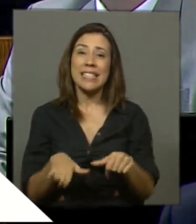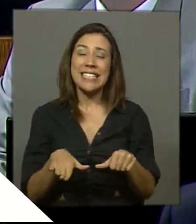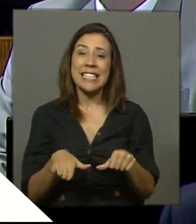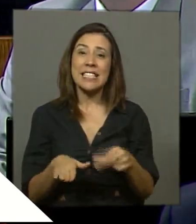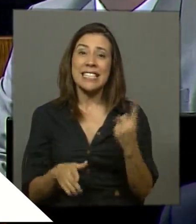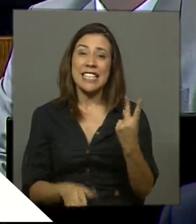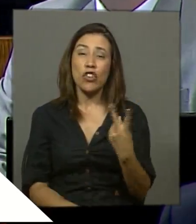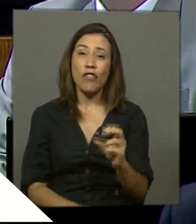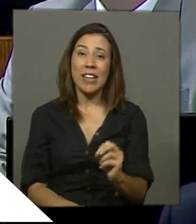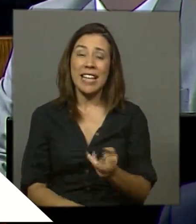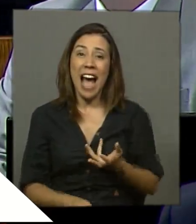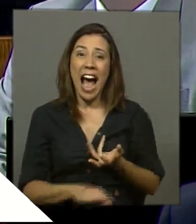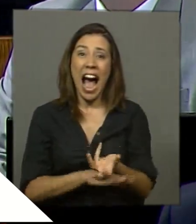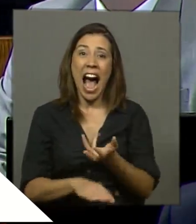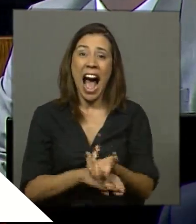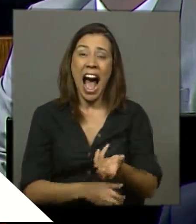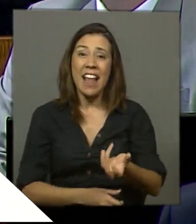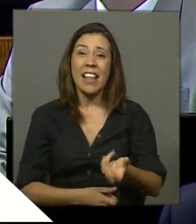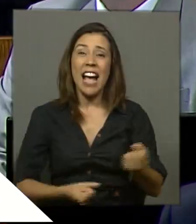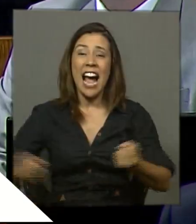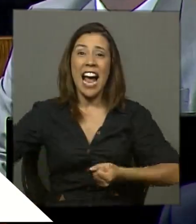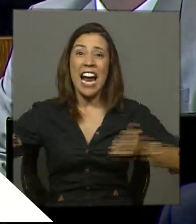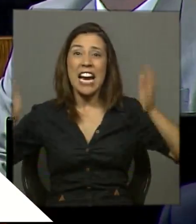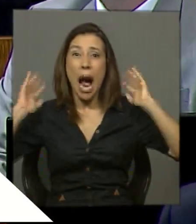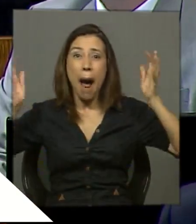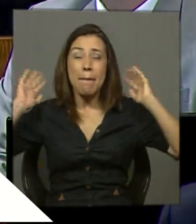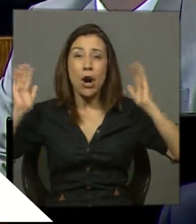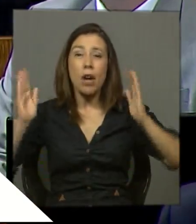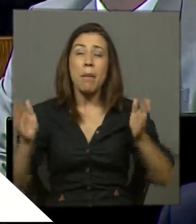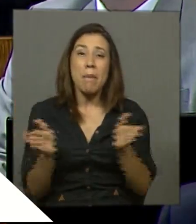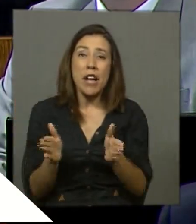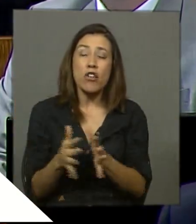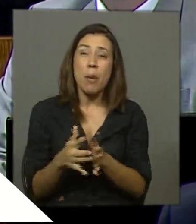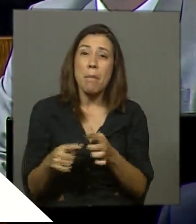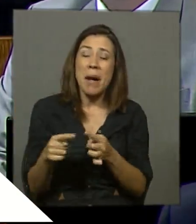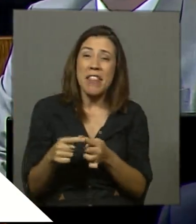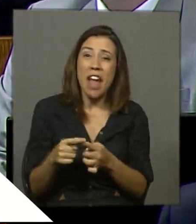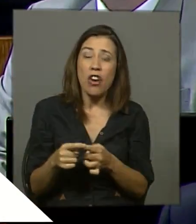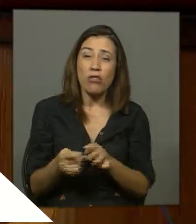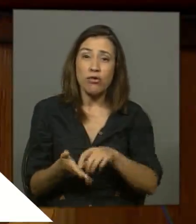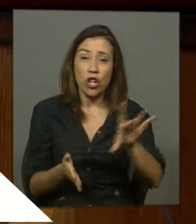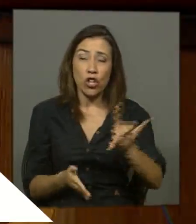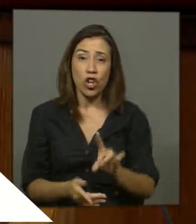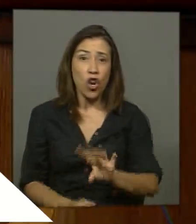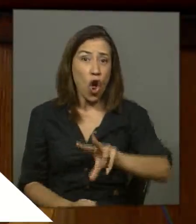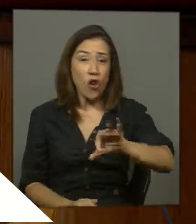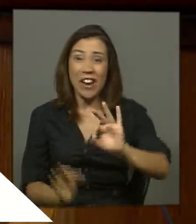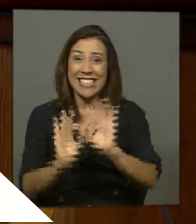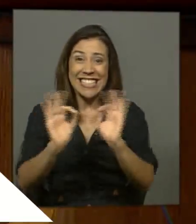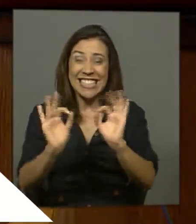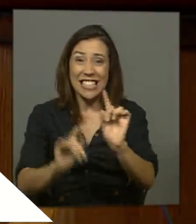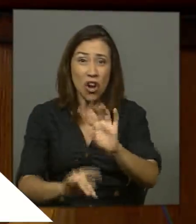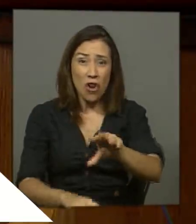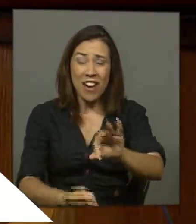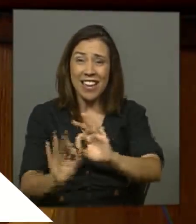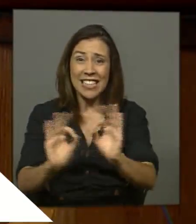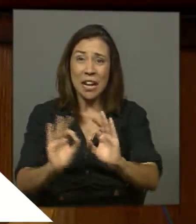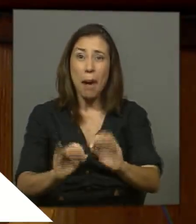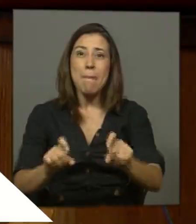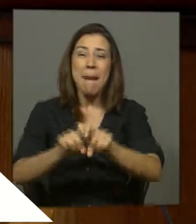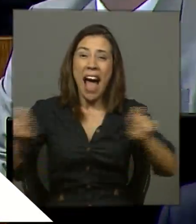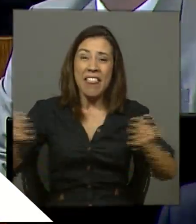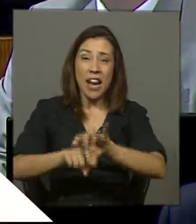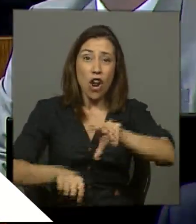120 ataques a camiones de Pequeños y medianos contratistas le puedo decir algo ministro no robaron nada no se robaba la